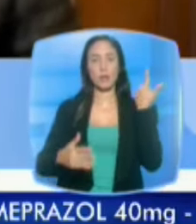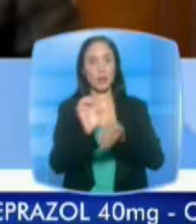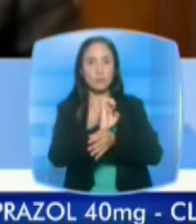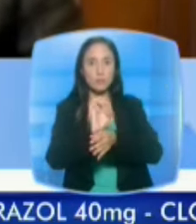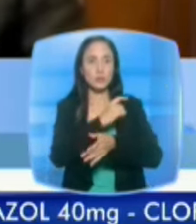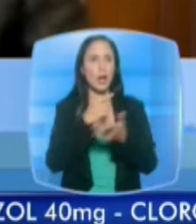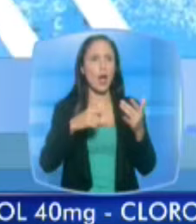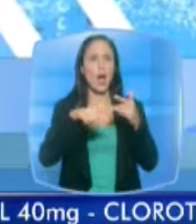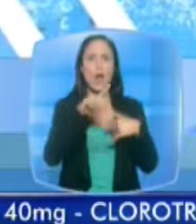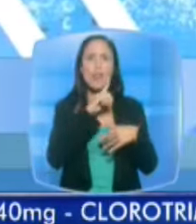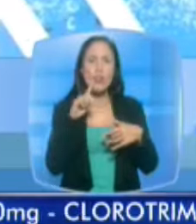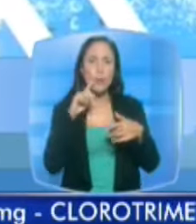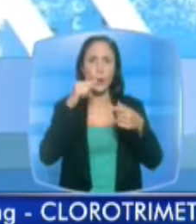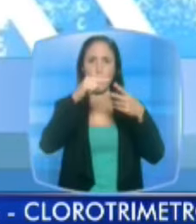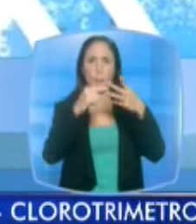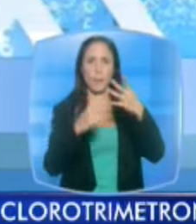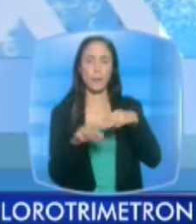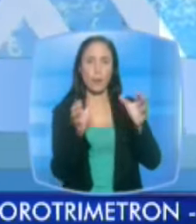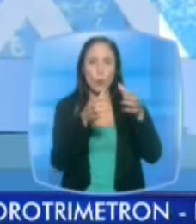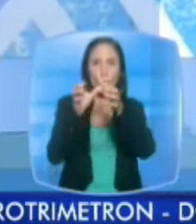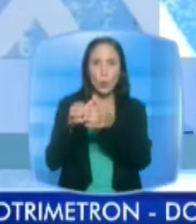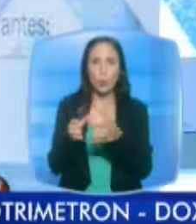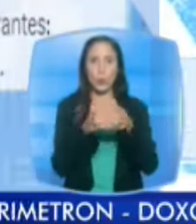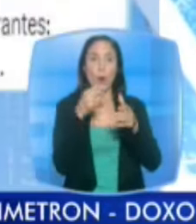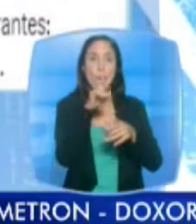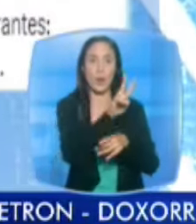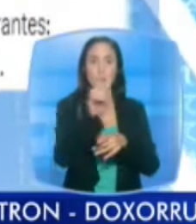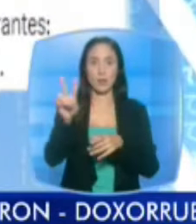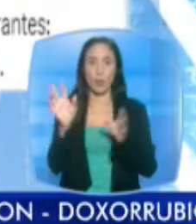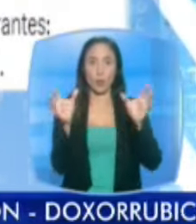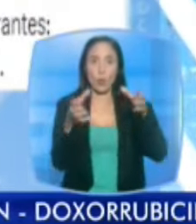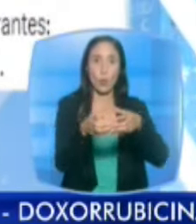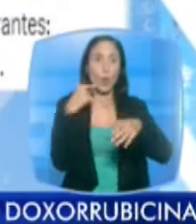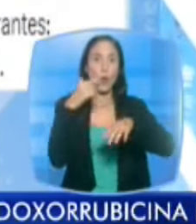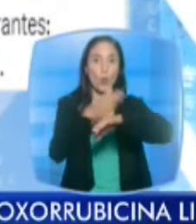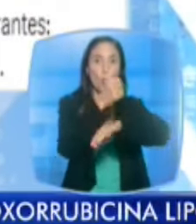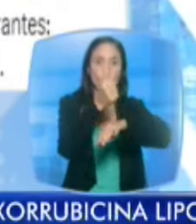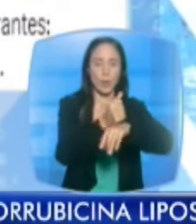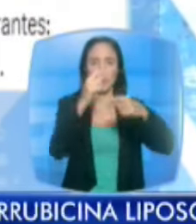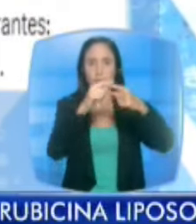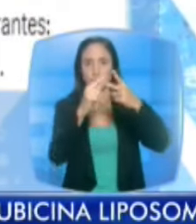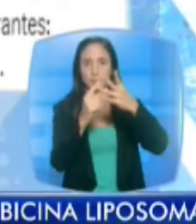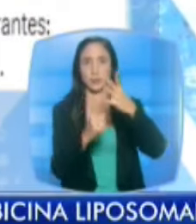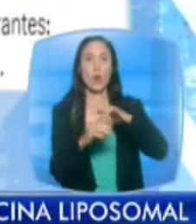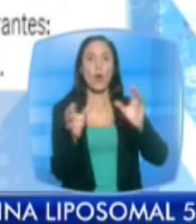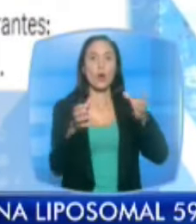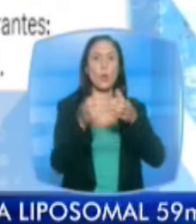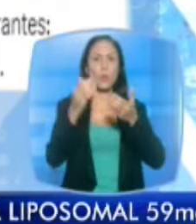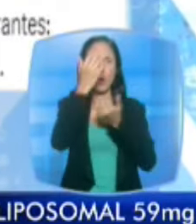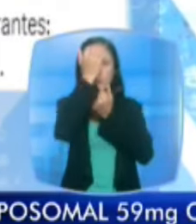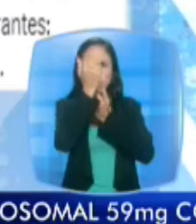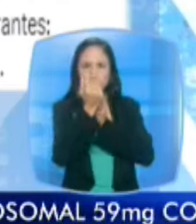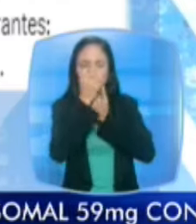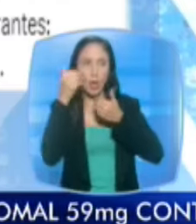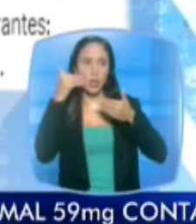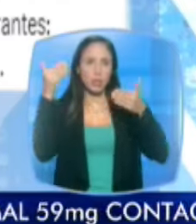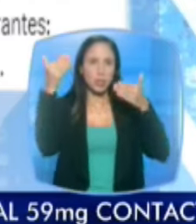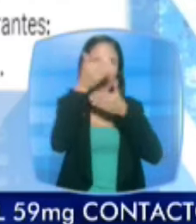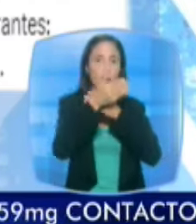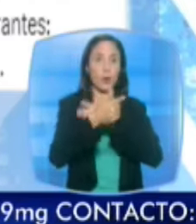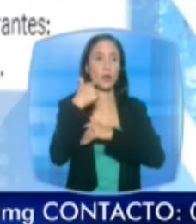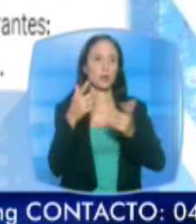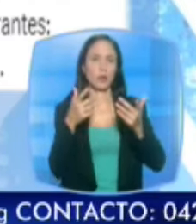fueron identificados 22 grupos de crimen organizado transnacional como organizaciones terroristas y actores no